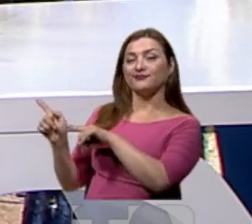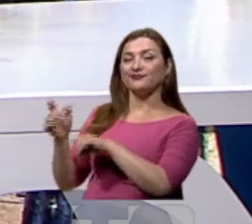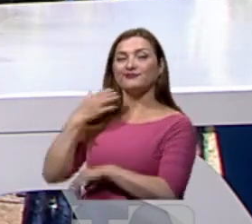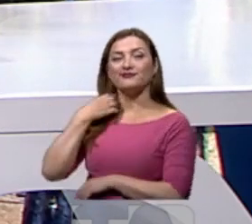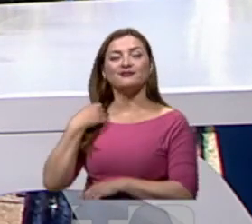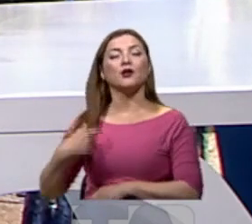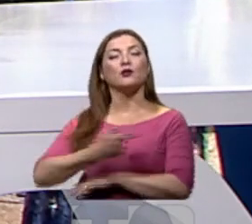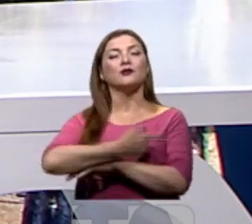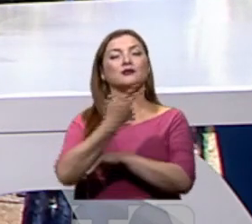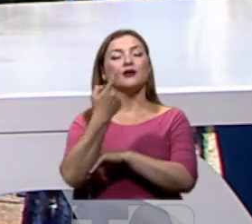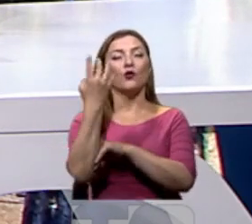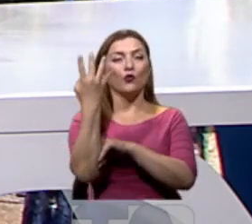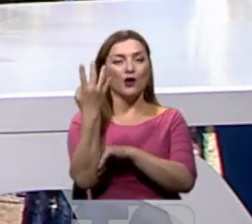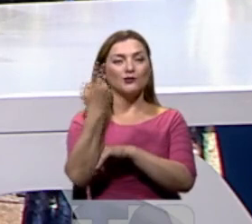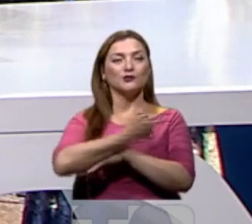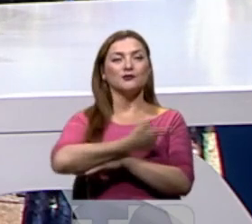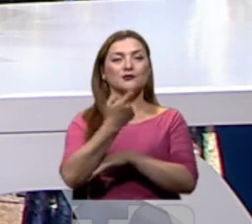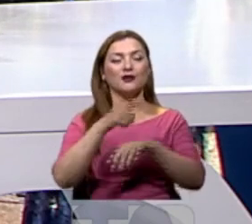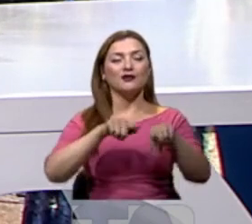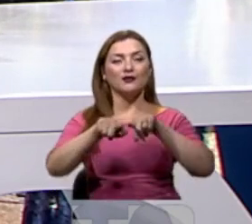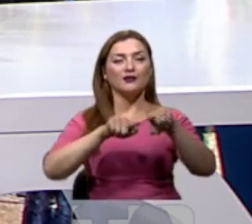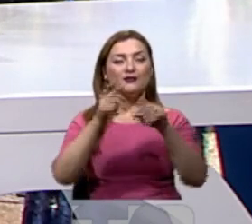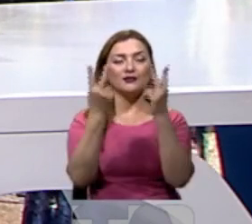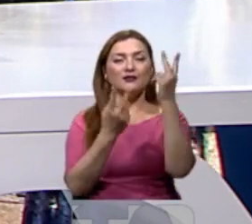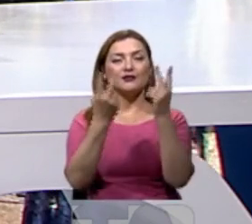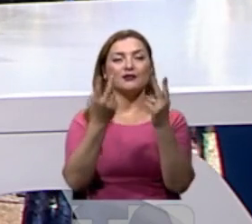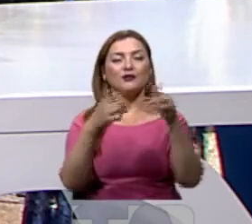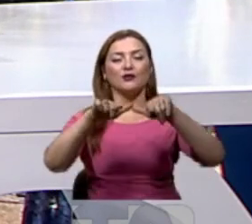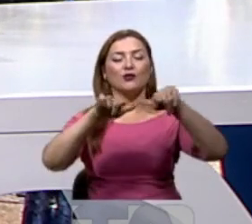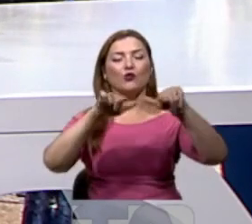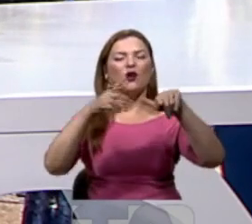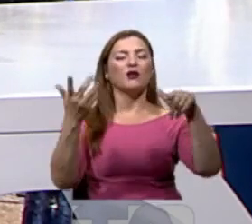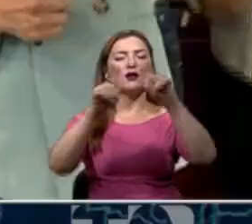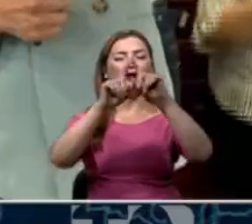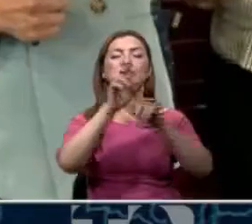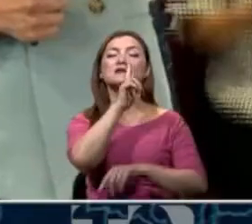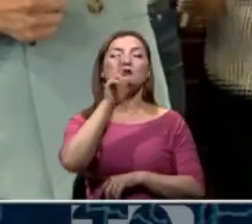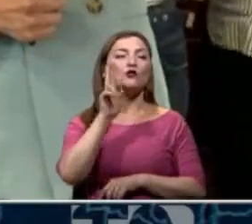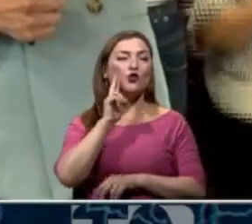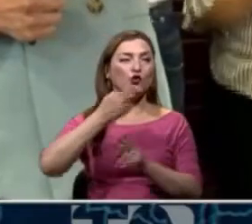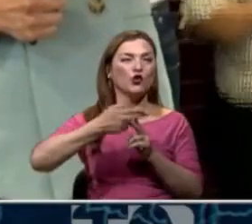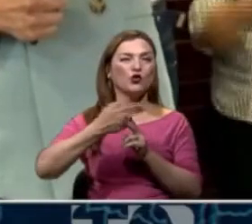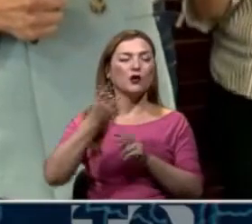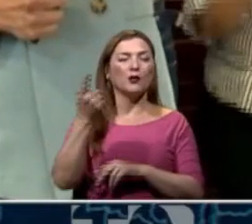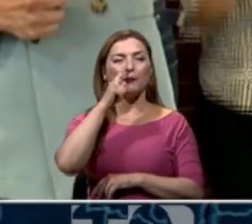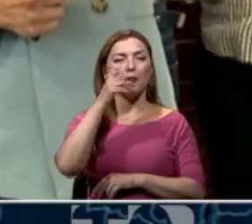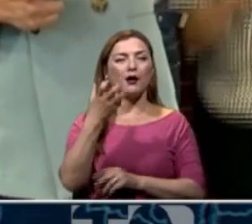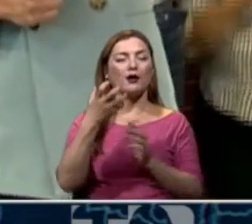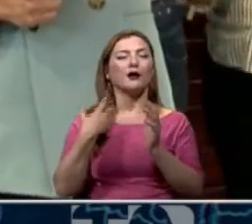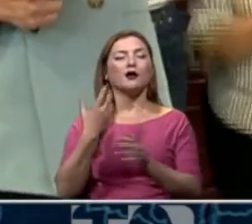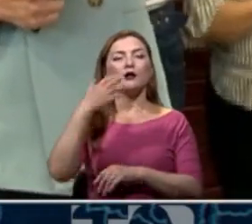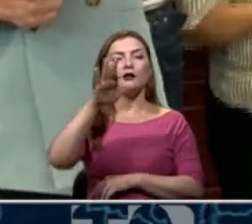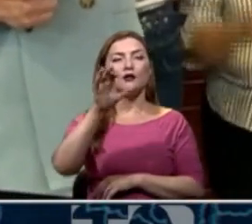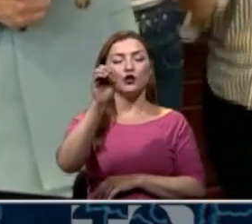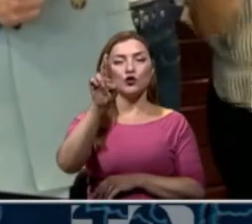Está acá. Hoy es nuestro cuarto día de concurso y visitamos a La Tortilla, en donde ya se encuentra nuestro compañero Juan Miguel Rodríguez,